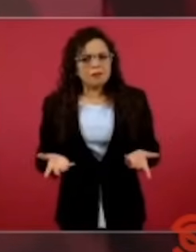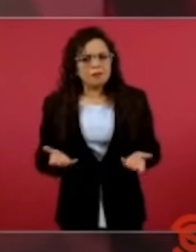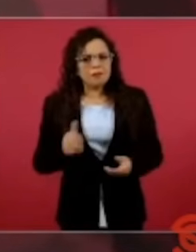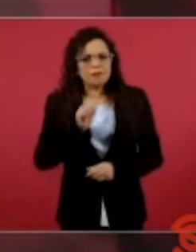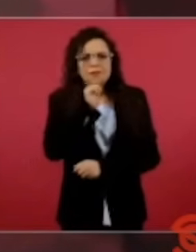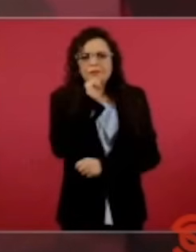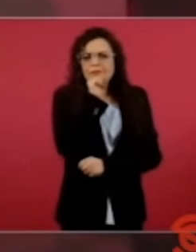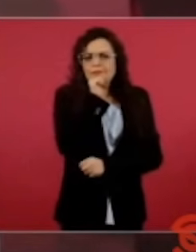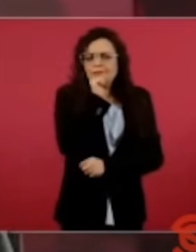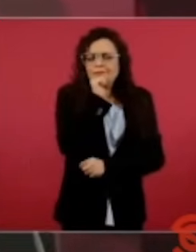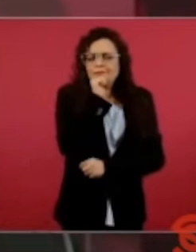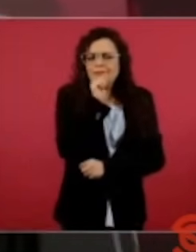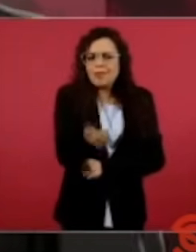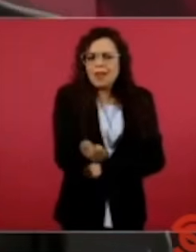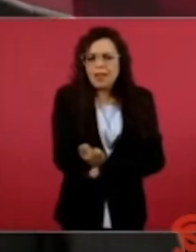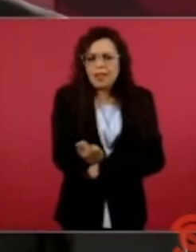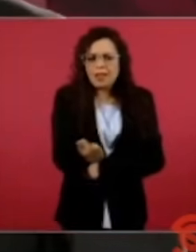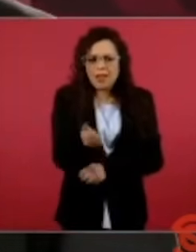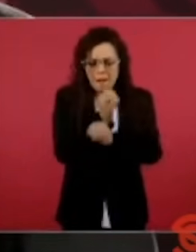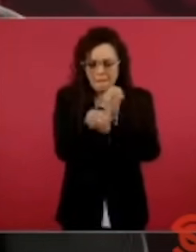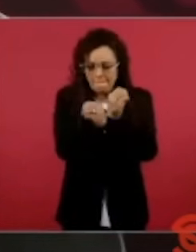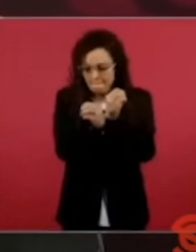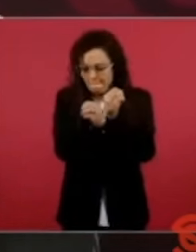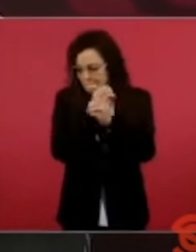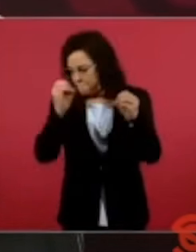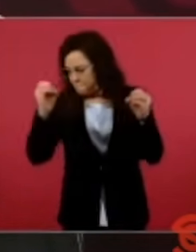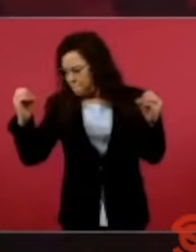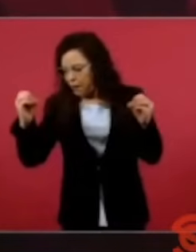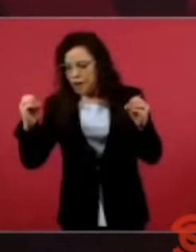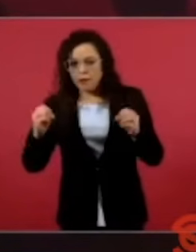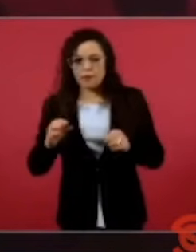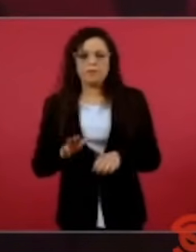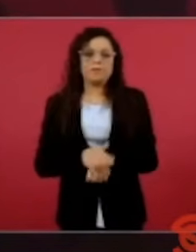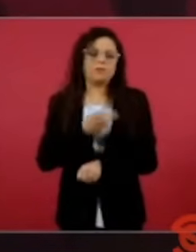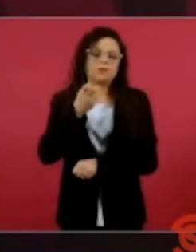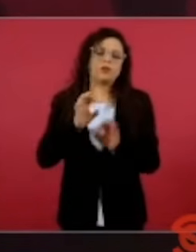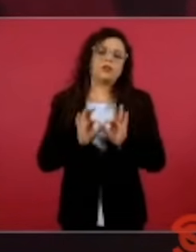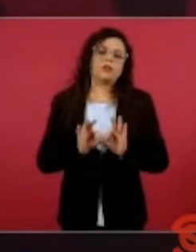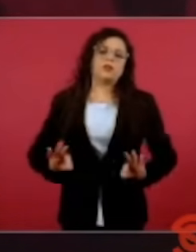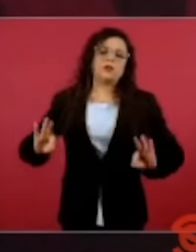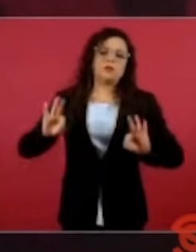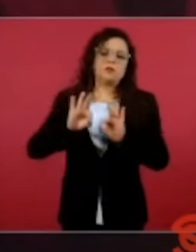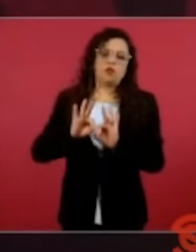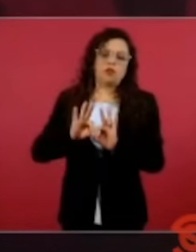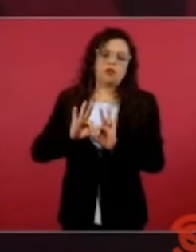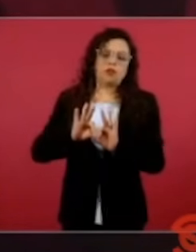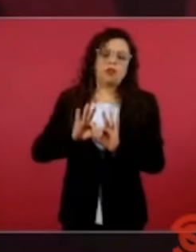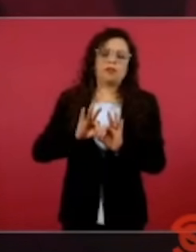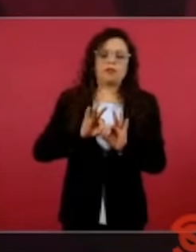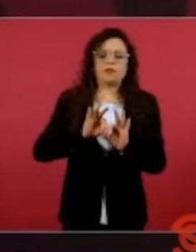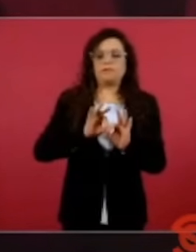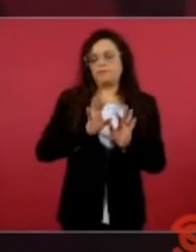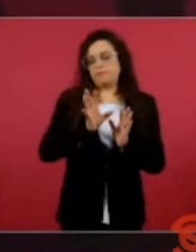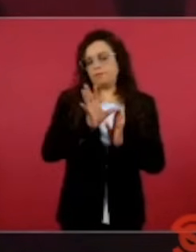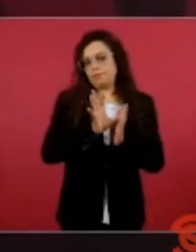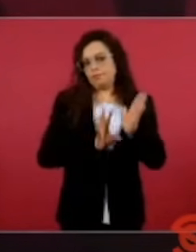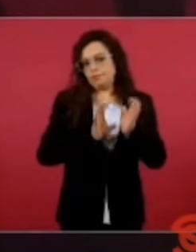no por eso hace falta la reforma no para que estén en la